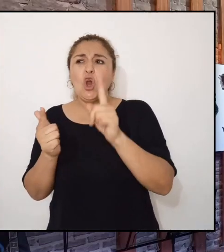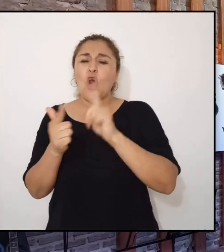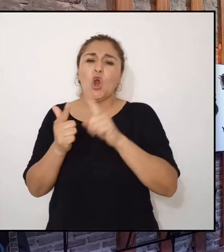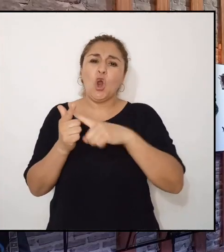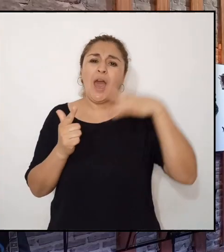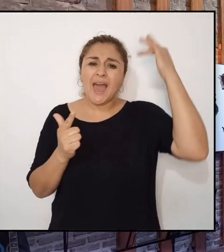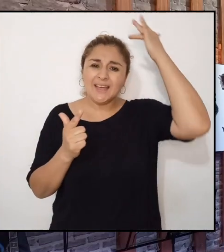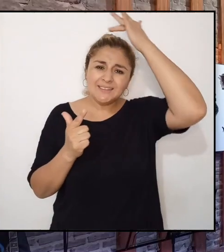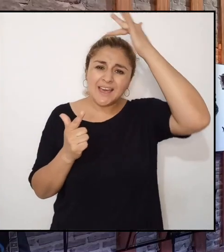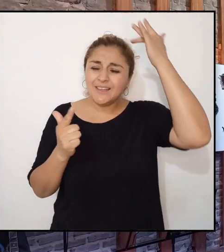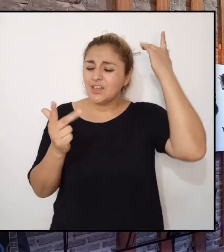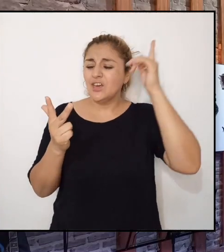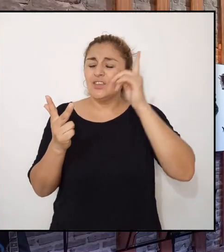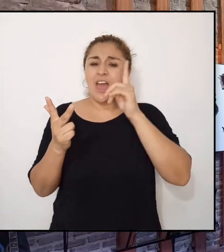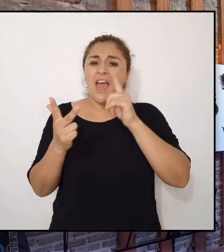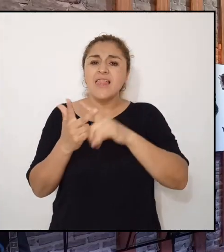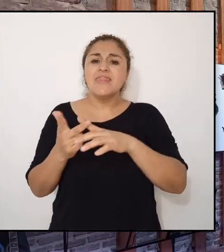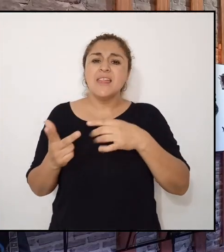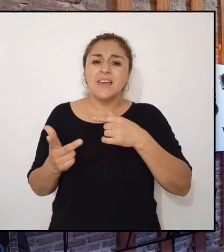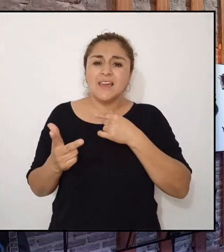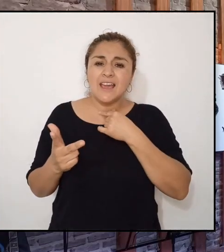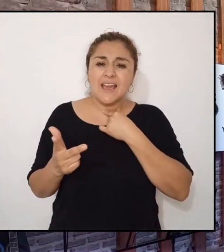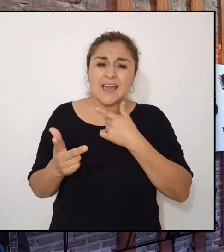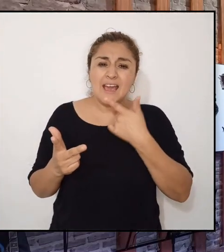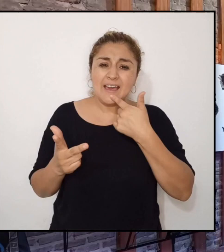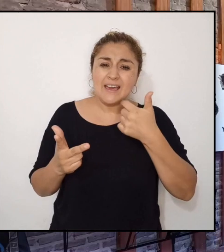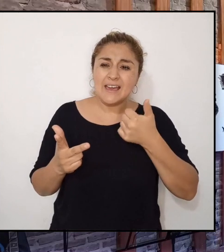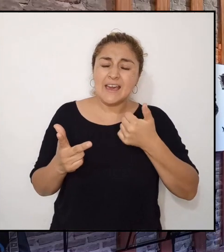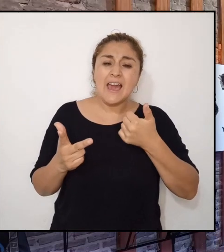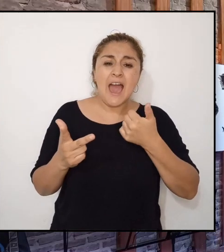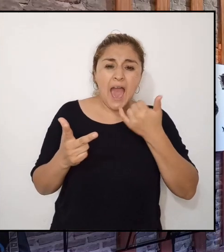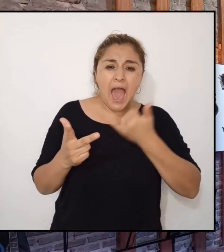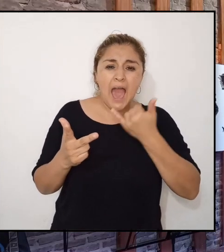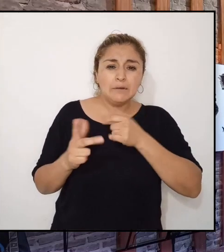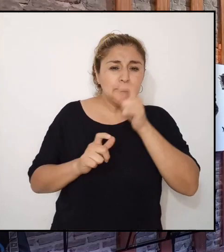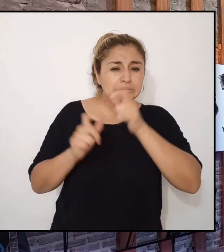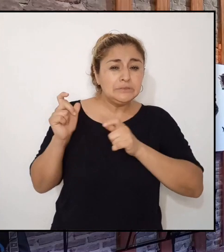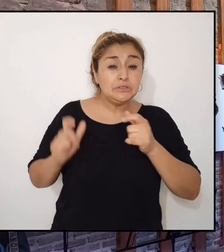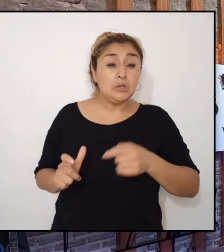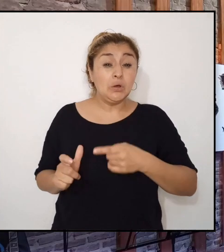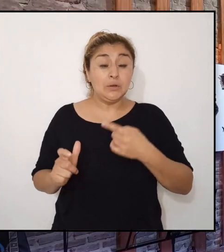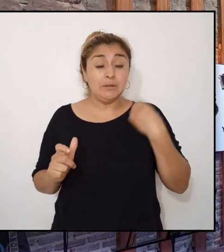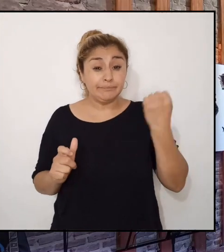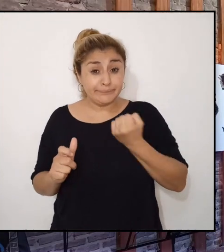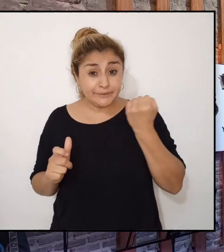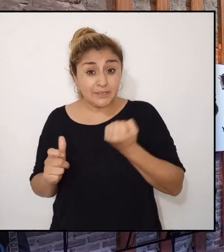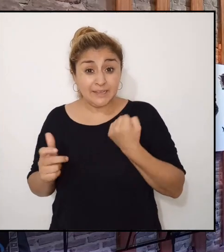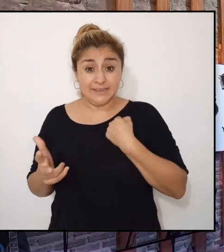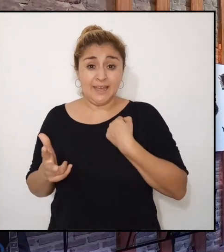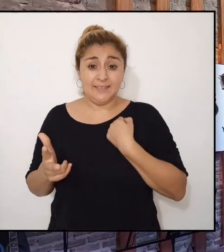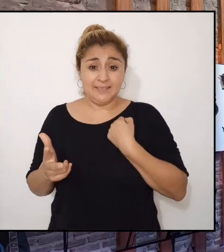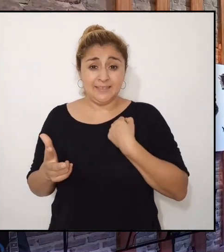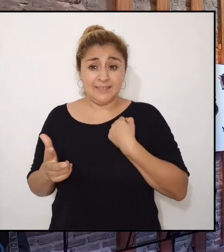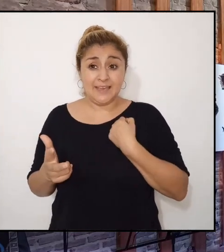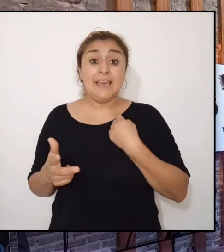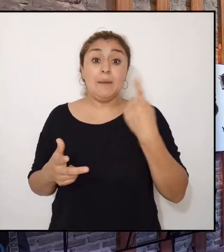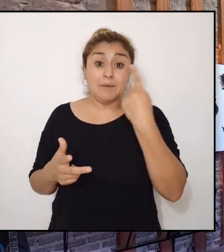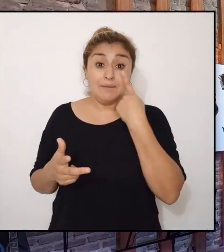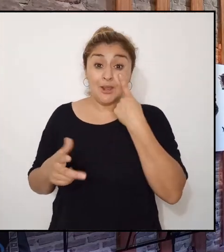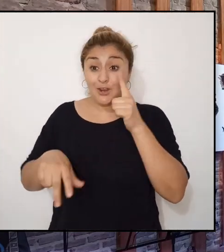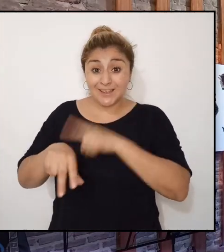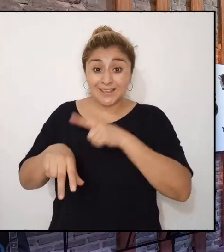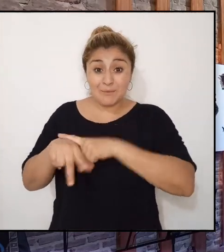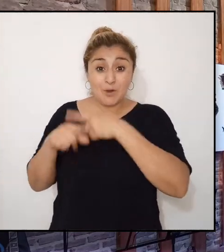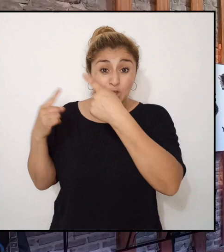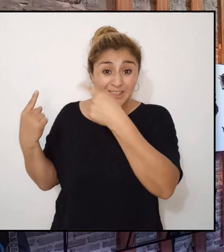claridad en la escritura, y es perfecta. Durante miles de años, es difícil a veces ponernos de acuerdo, ¿no, pastor?